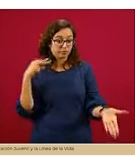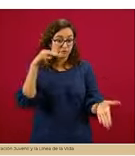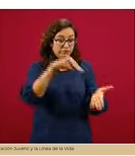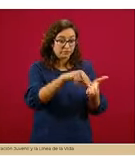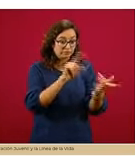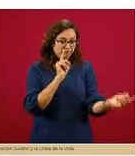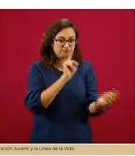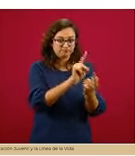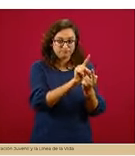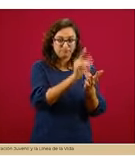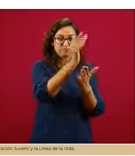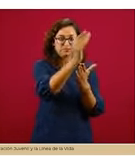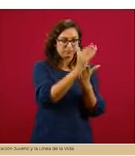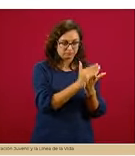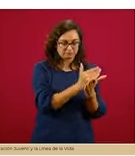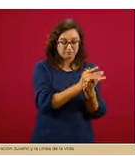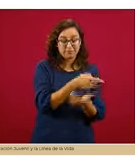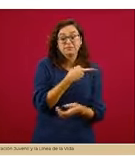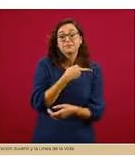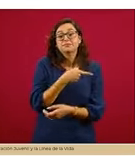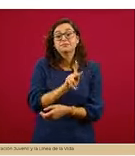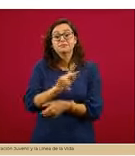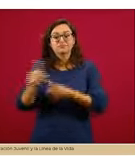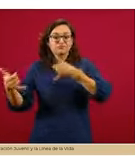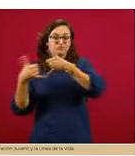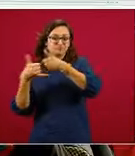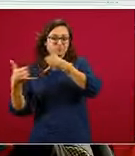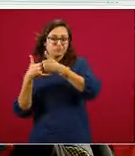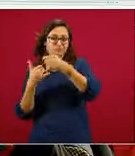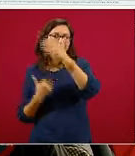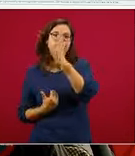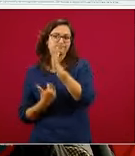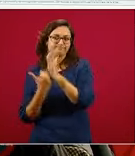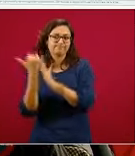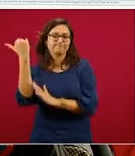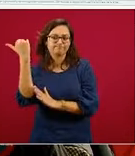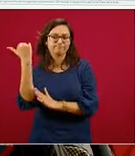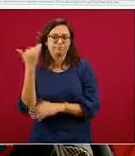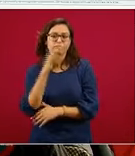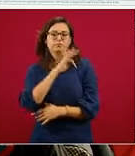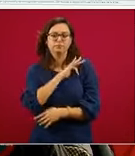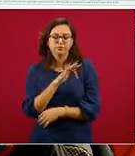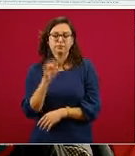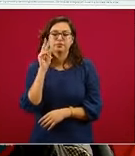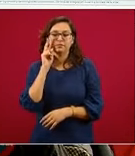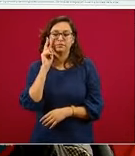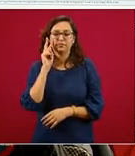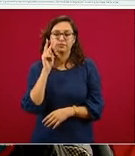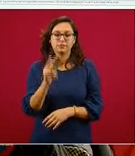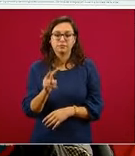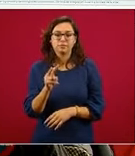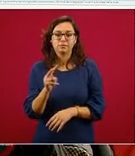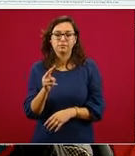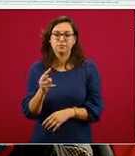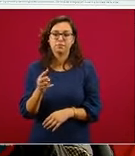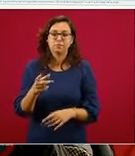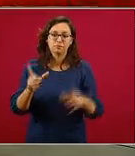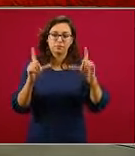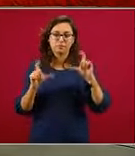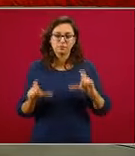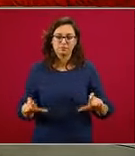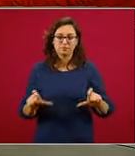ido decrementando, pero la atención vía telefónica ha ido incrementando, y esto lo vemos mucho más acentuadamente en la atención